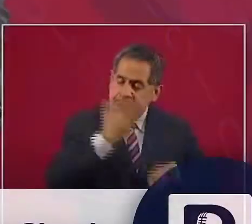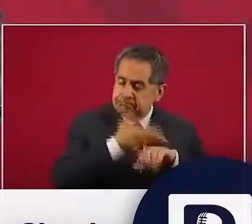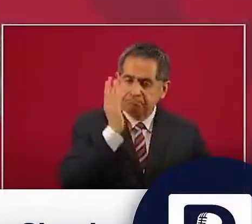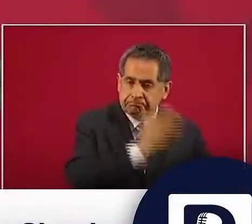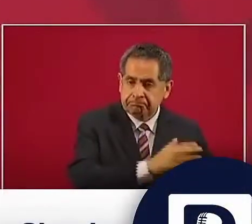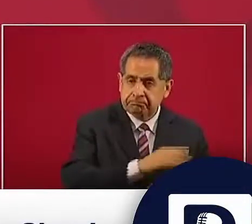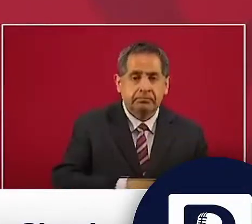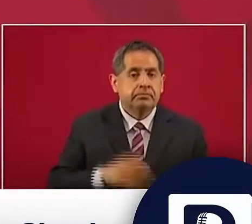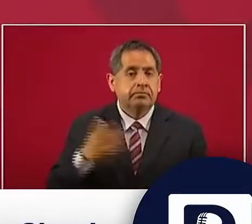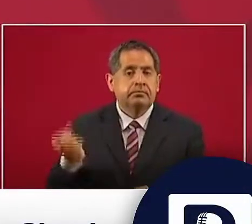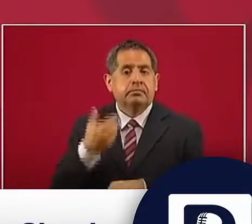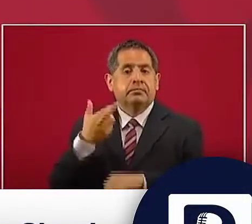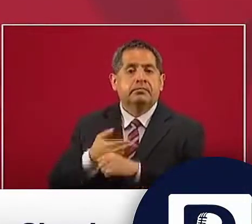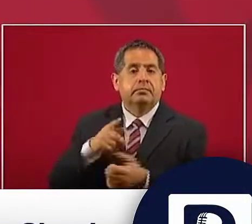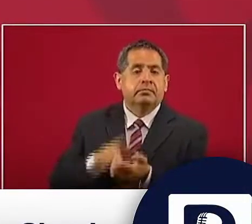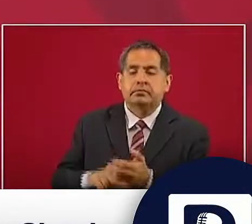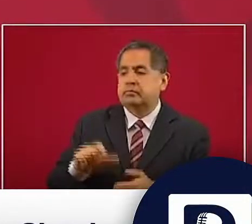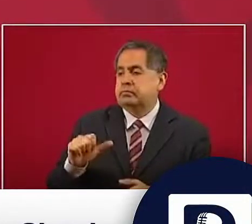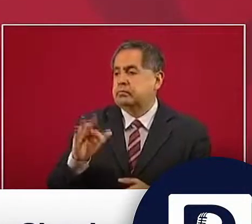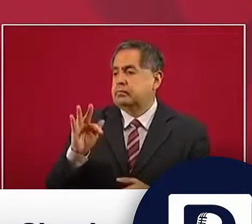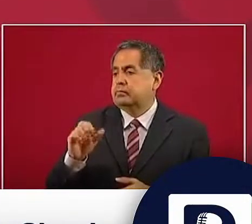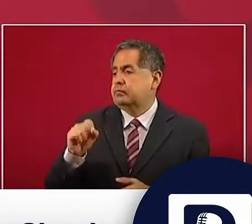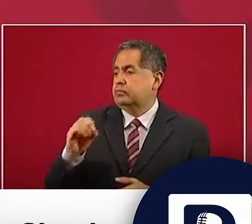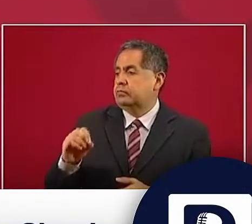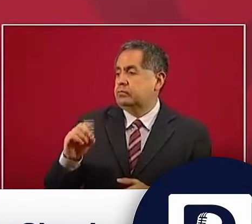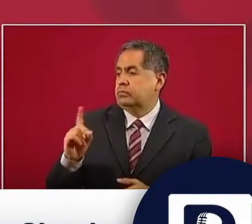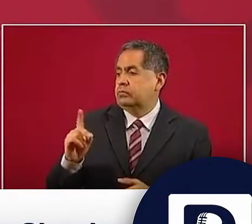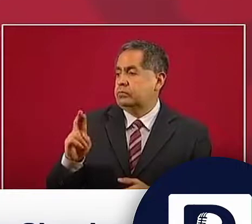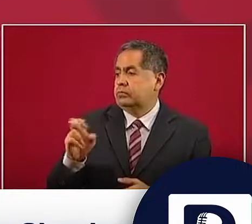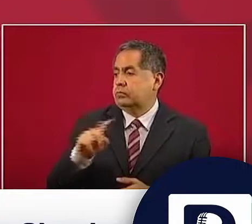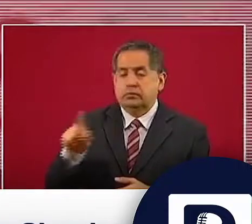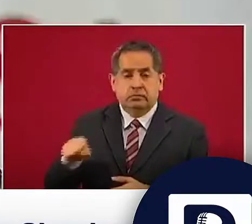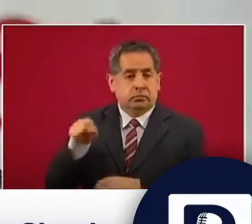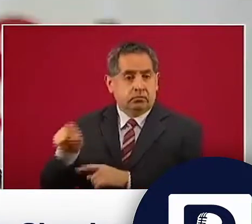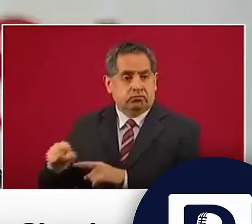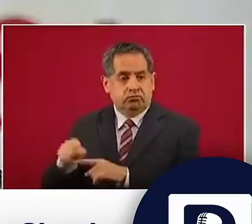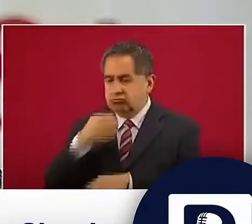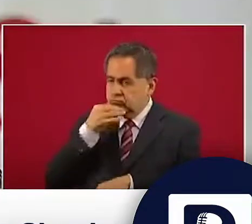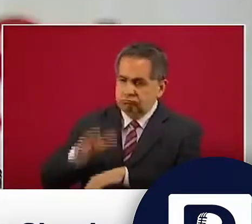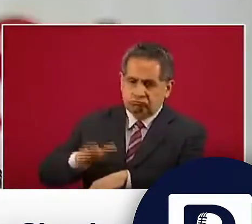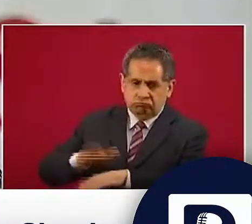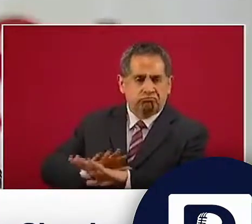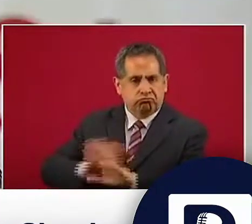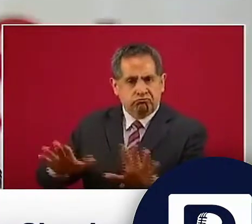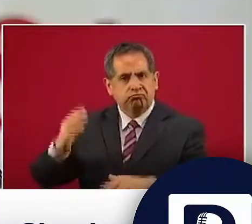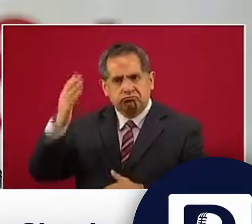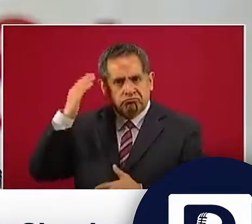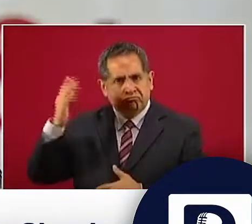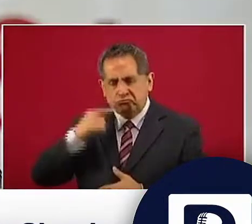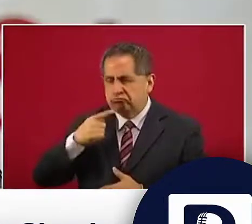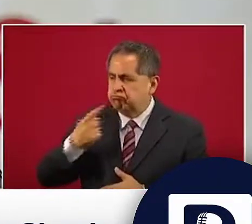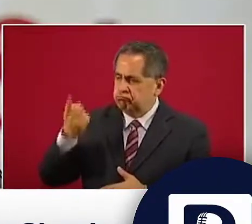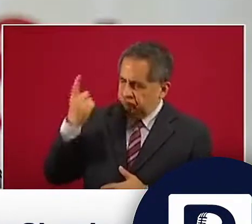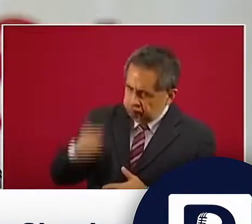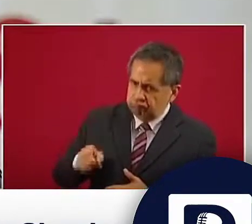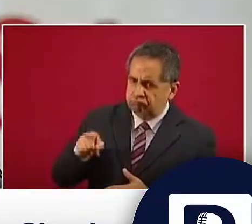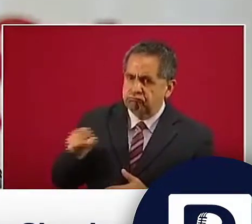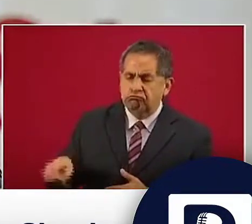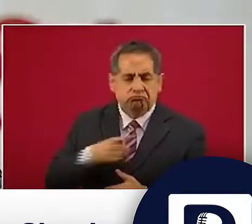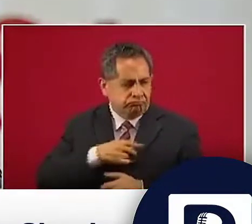Seguridad Pública, Alfonso Durazo, tiene instrucciones desde hace meses de